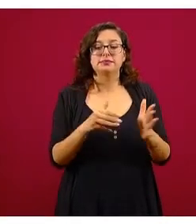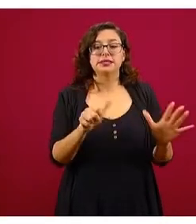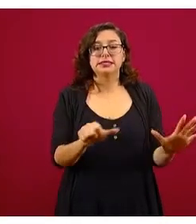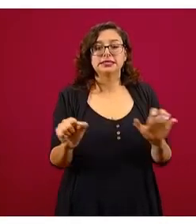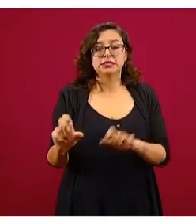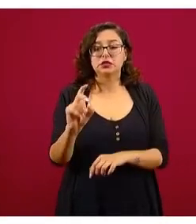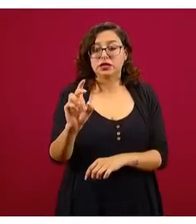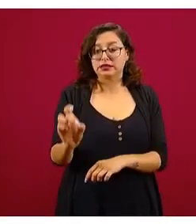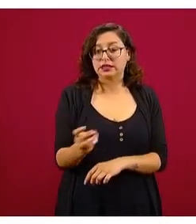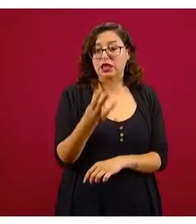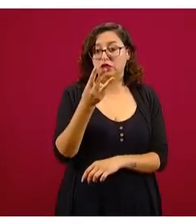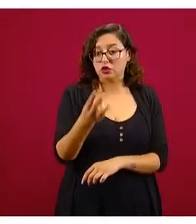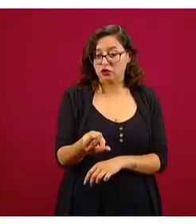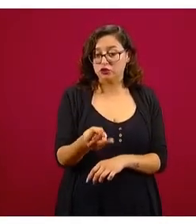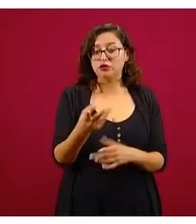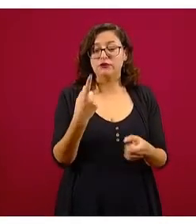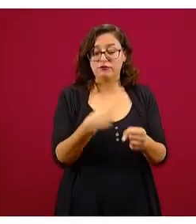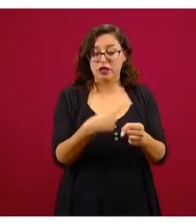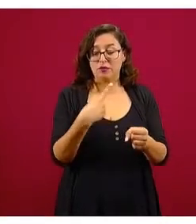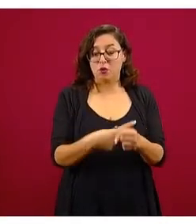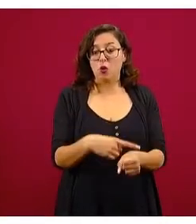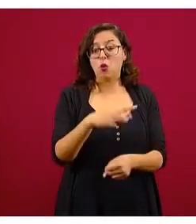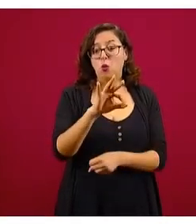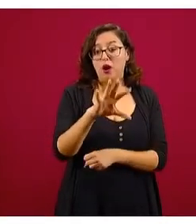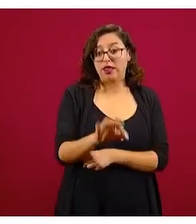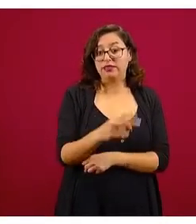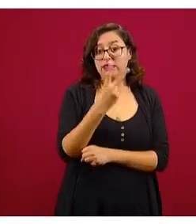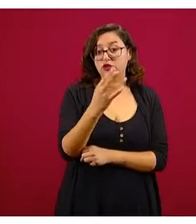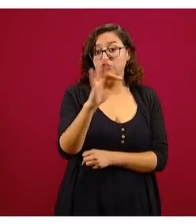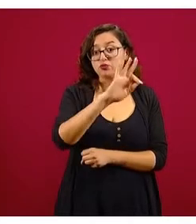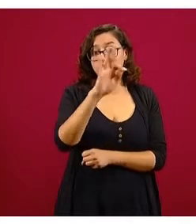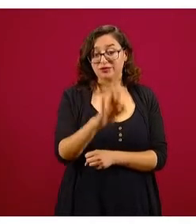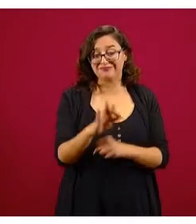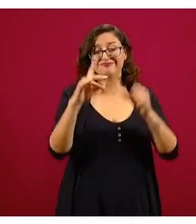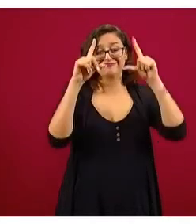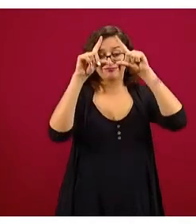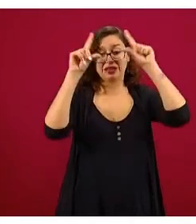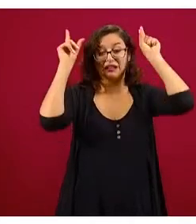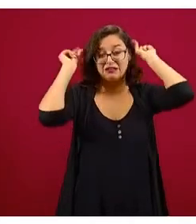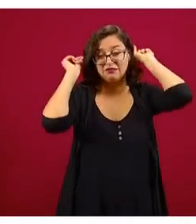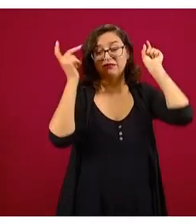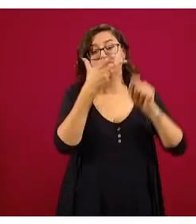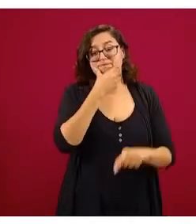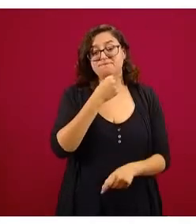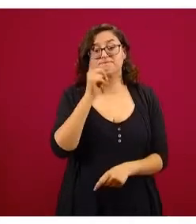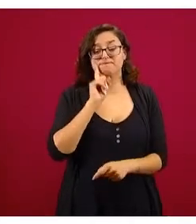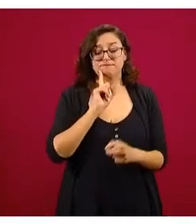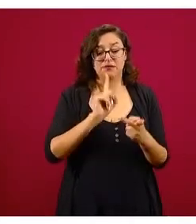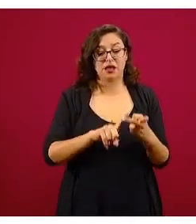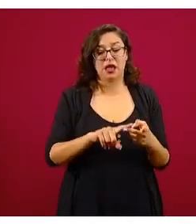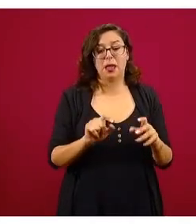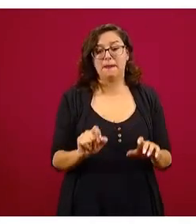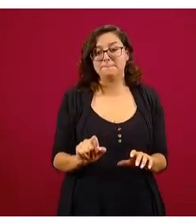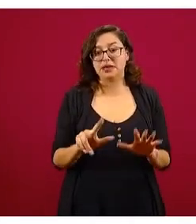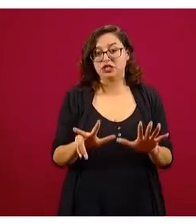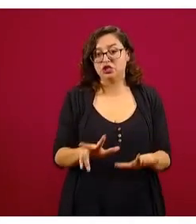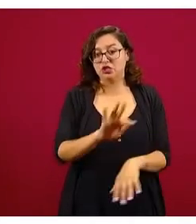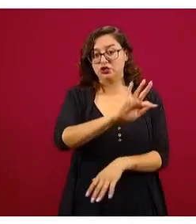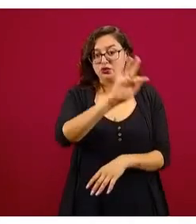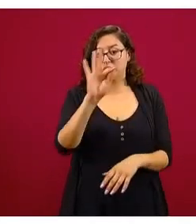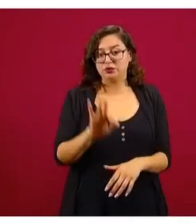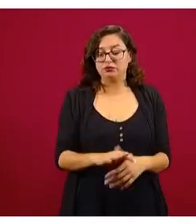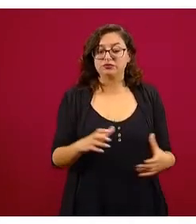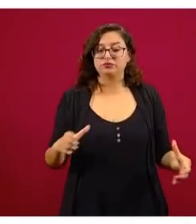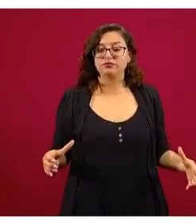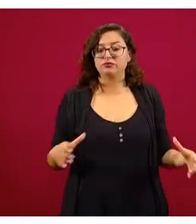97.632, el 42% fueron del grupo de enfermeras de enfermeros. El 28% agrupa